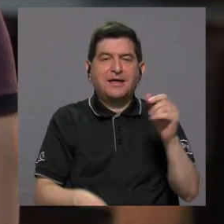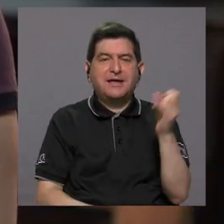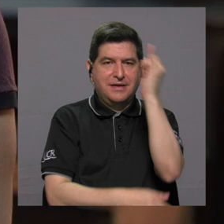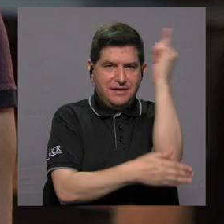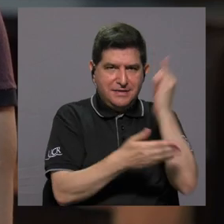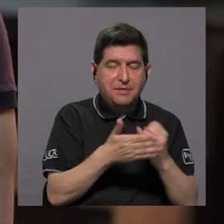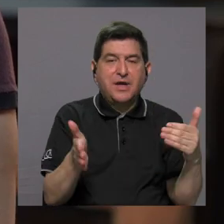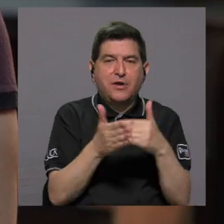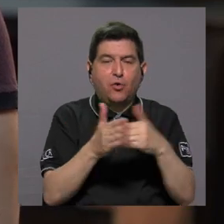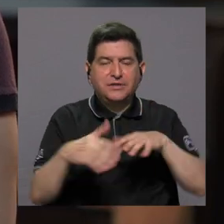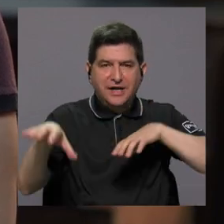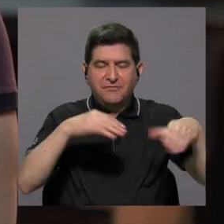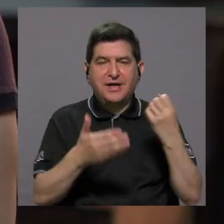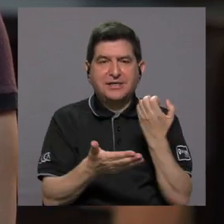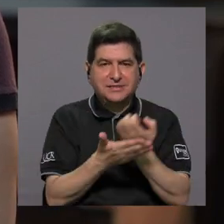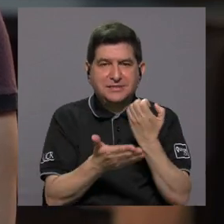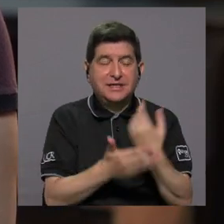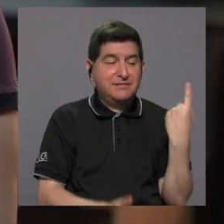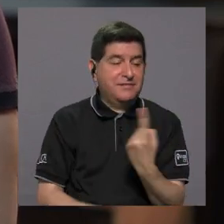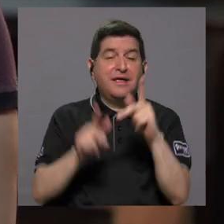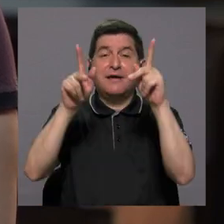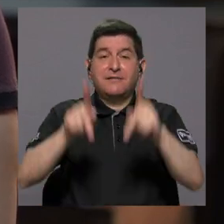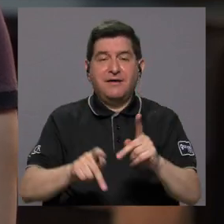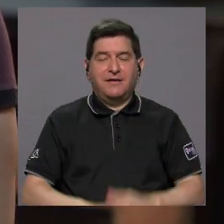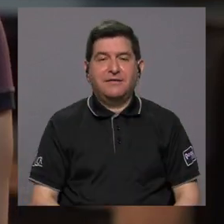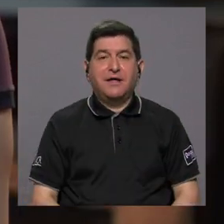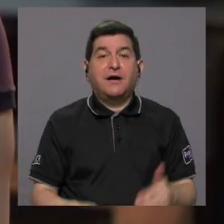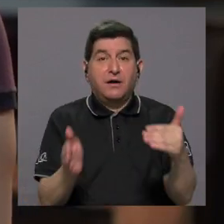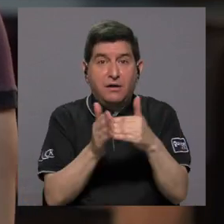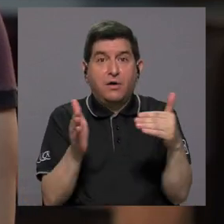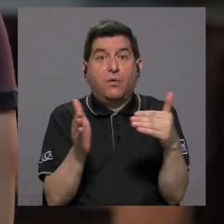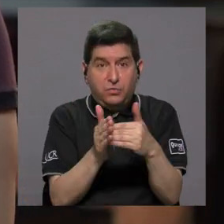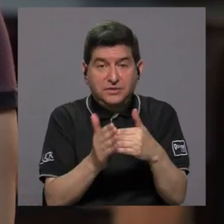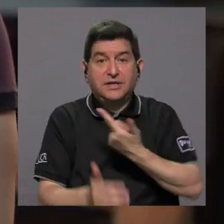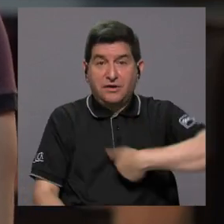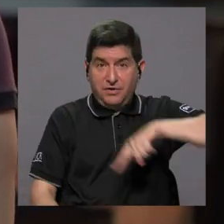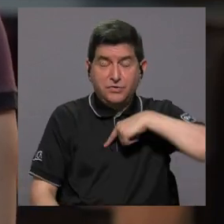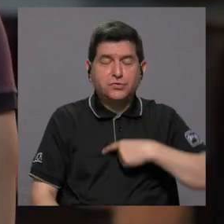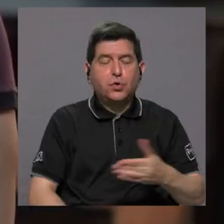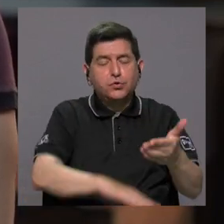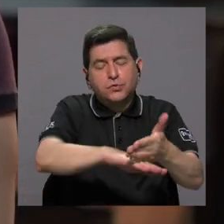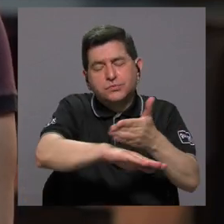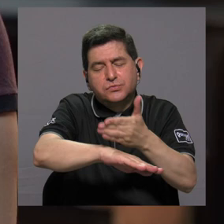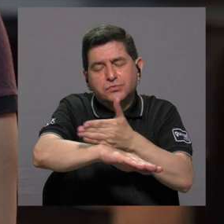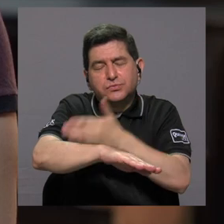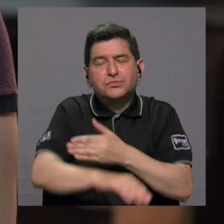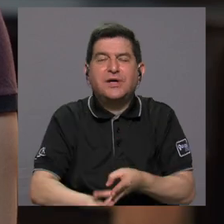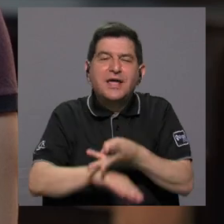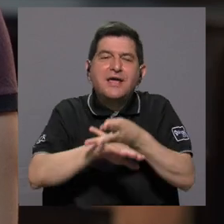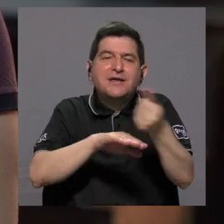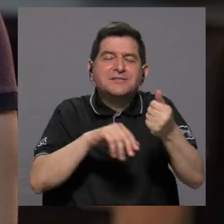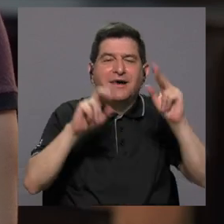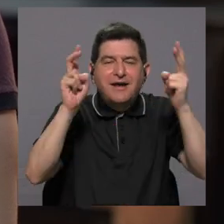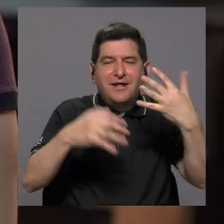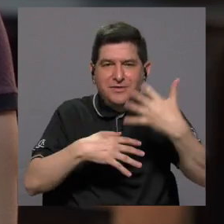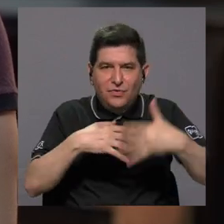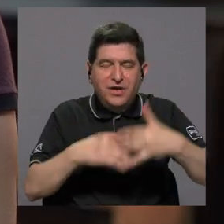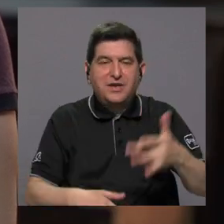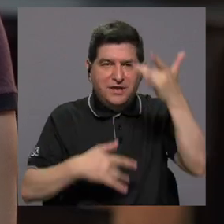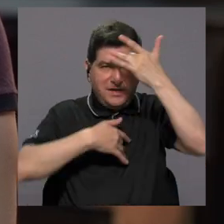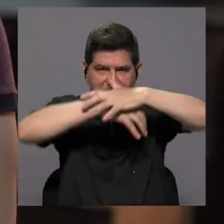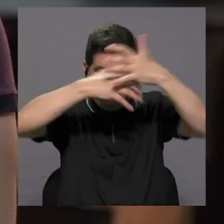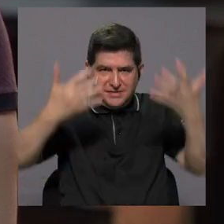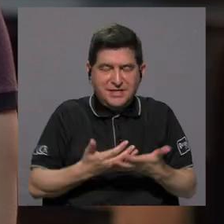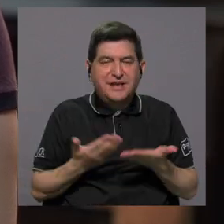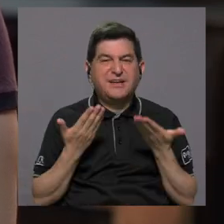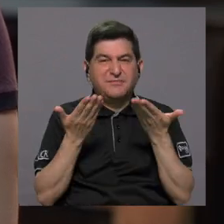artístico de reactivar la economía de cada quien y regresar otra vez, irnos recuperando, ir sanando poco a poco esas heridas que la pandemia nos